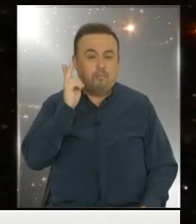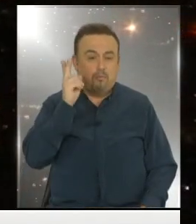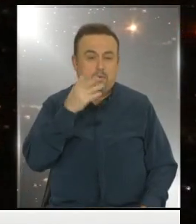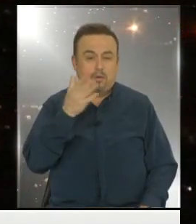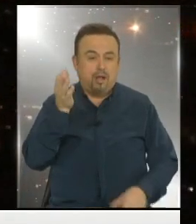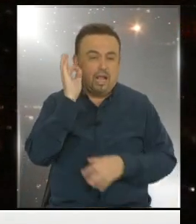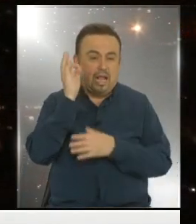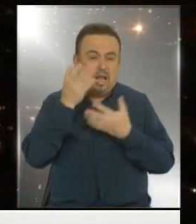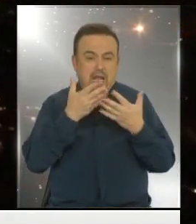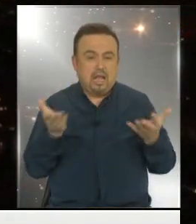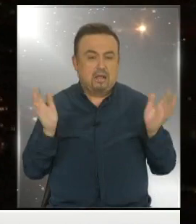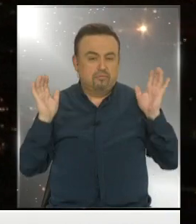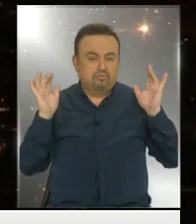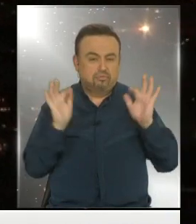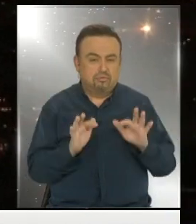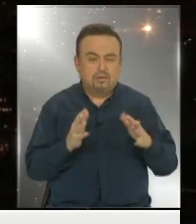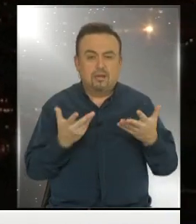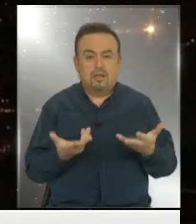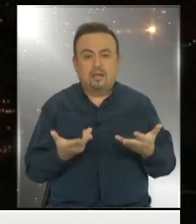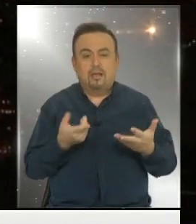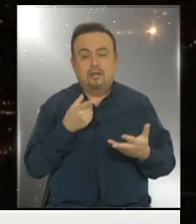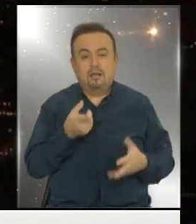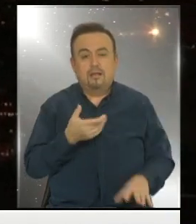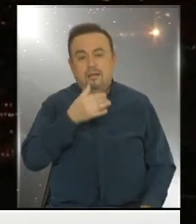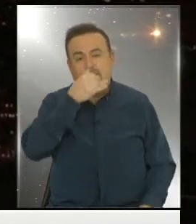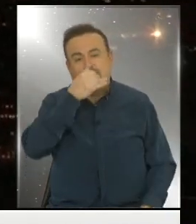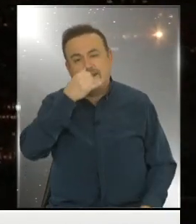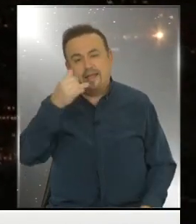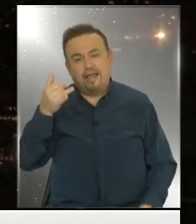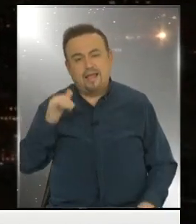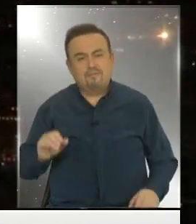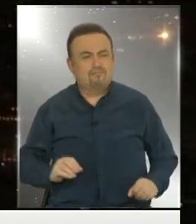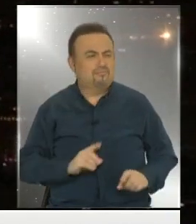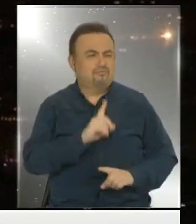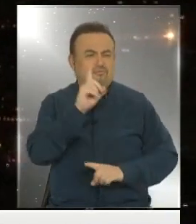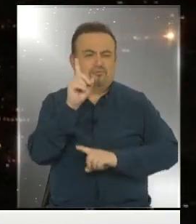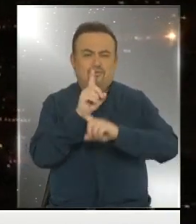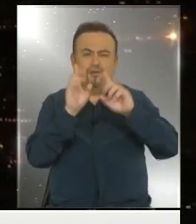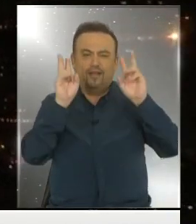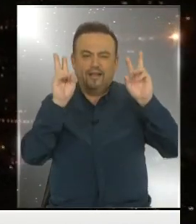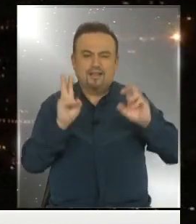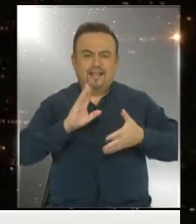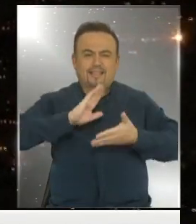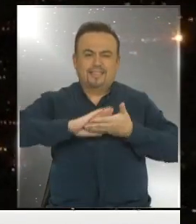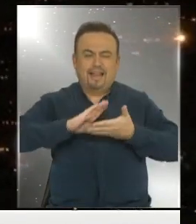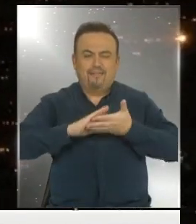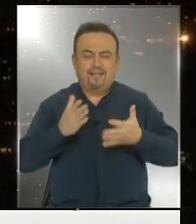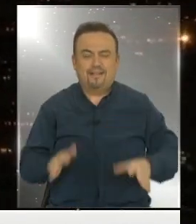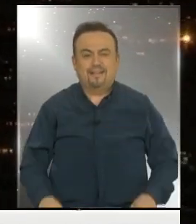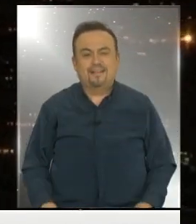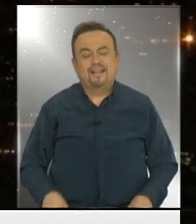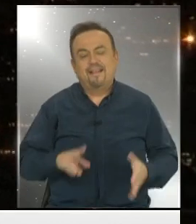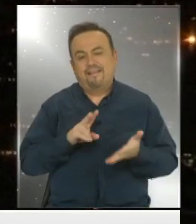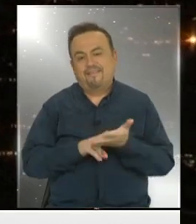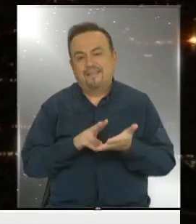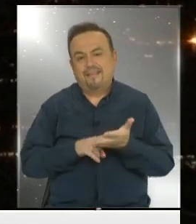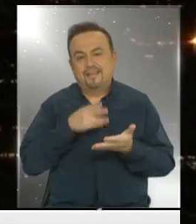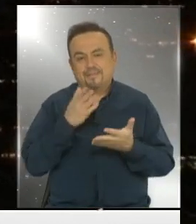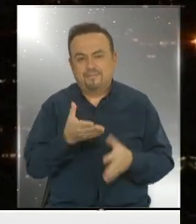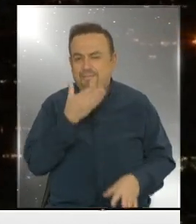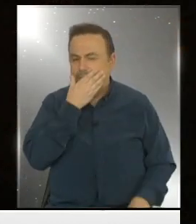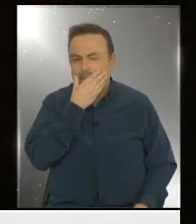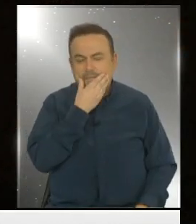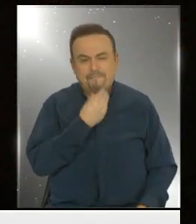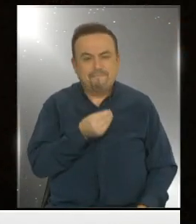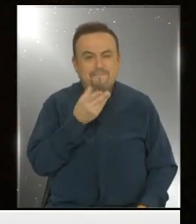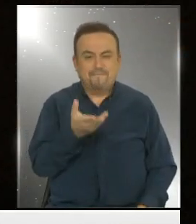las reuniones para poder evitar contagios. Hoy hace tanto tiempo que no veíamos fuegos artificiales relacionados a una celebración. Sí. Sí, es verdad. Es un